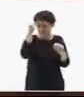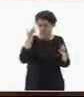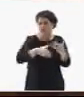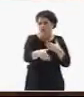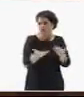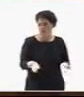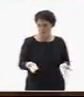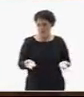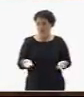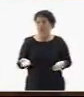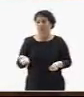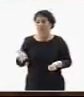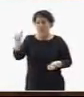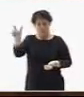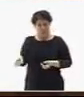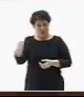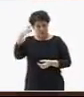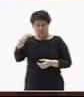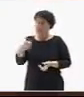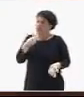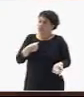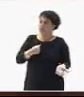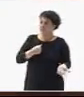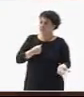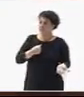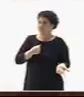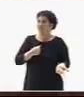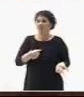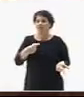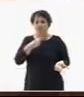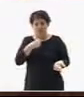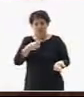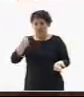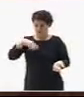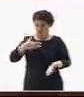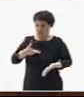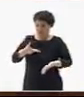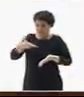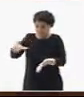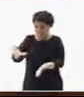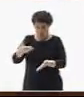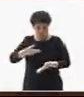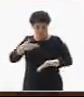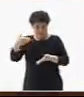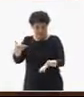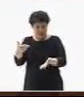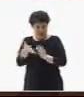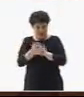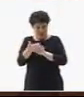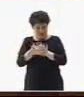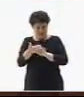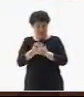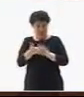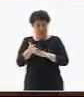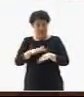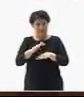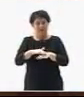hubiera gustado que hubiéramos asistido a esa invitación que nos hizo para hablar un día antes de la conferencia